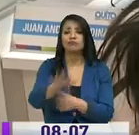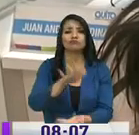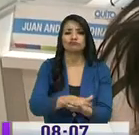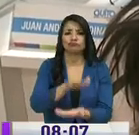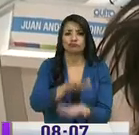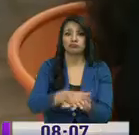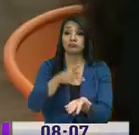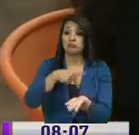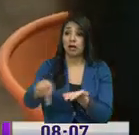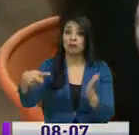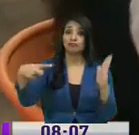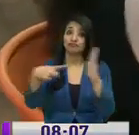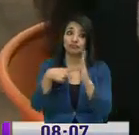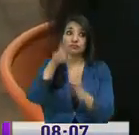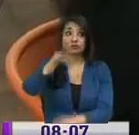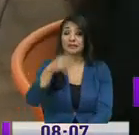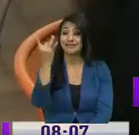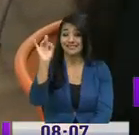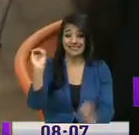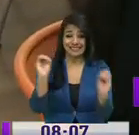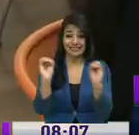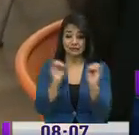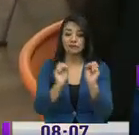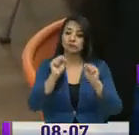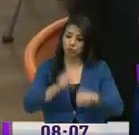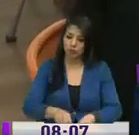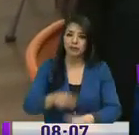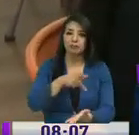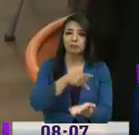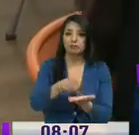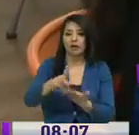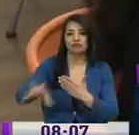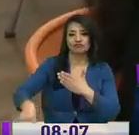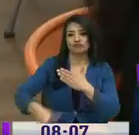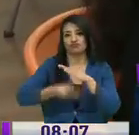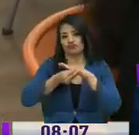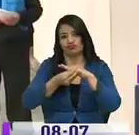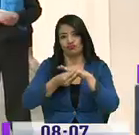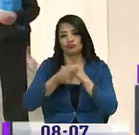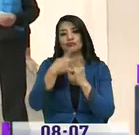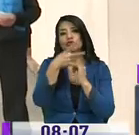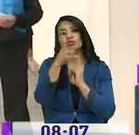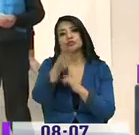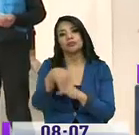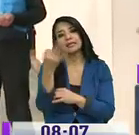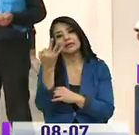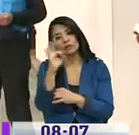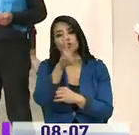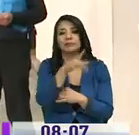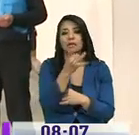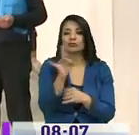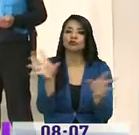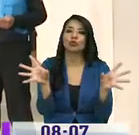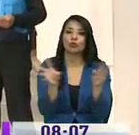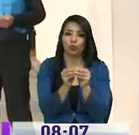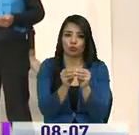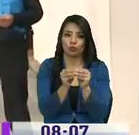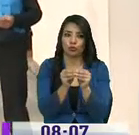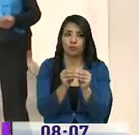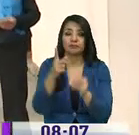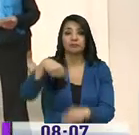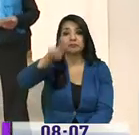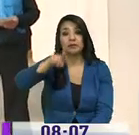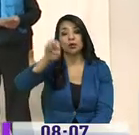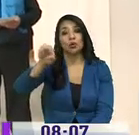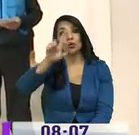el impuesto predial del 2018 podrían realizar el pago junto al tributo de este año. Hay que recordar que desde el 1 de julio se genera